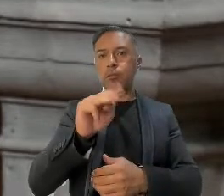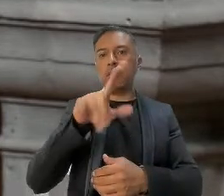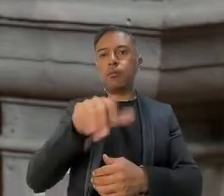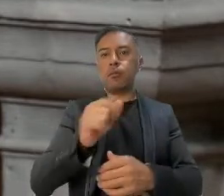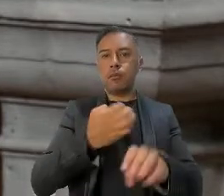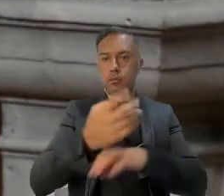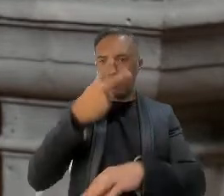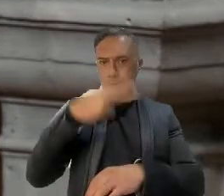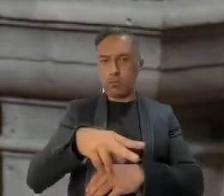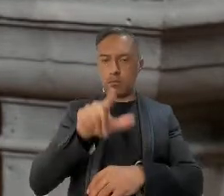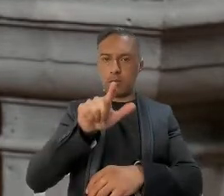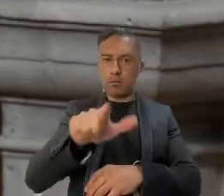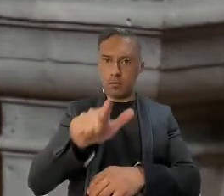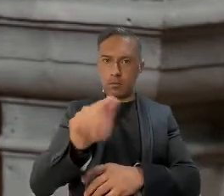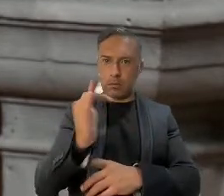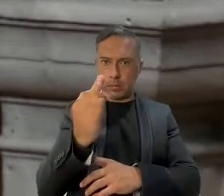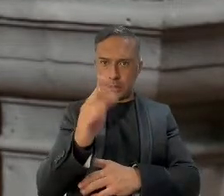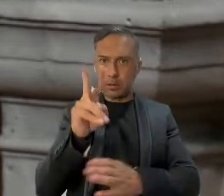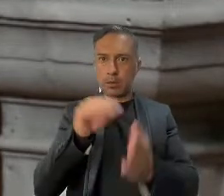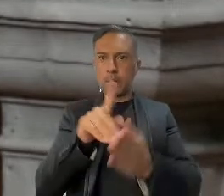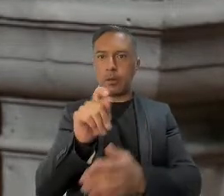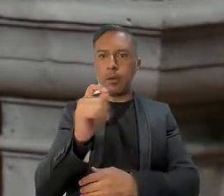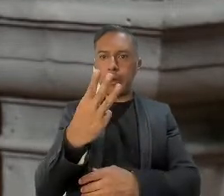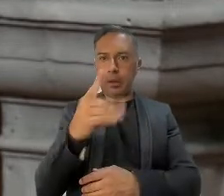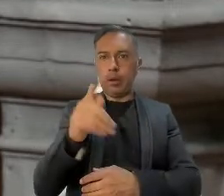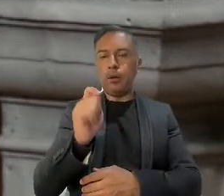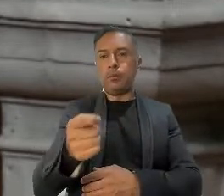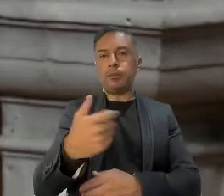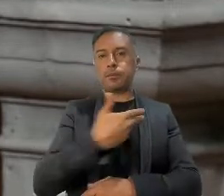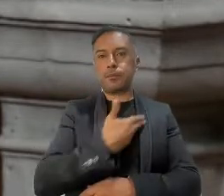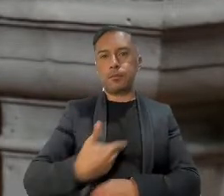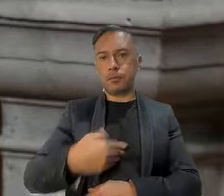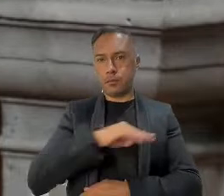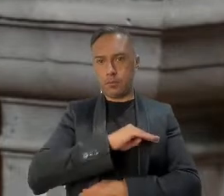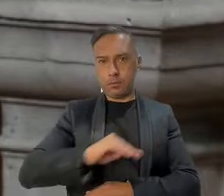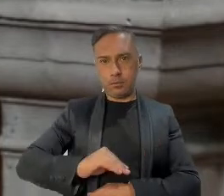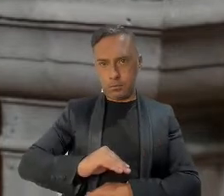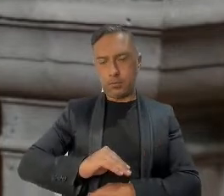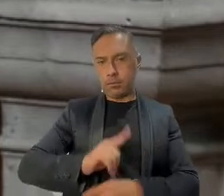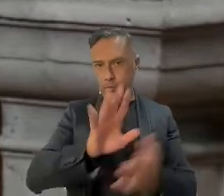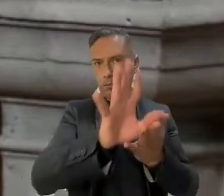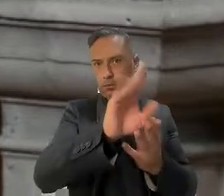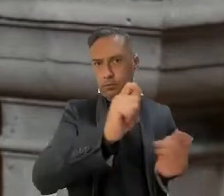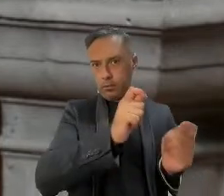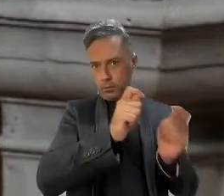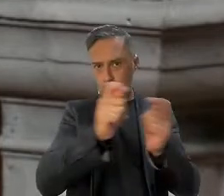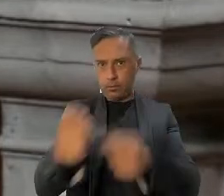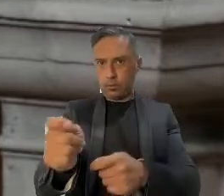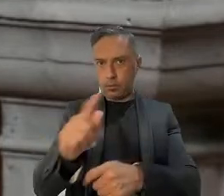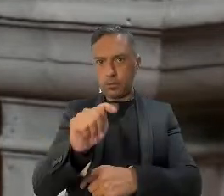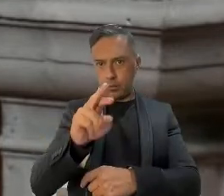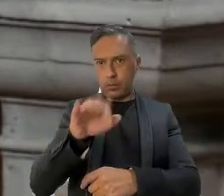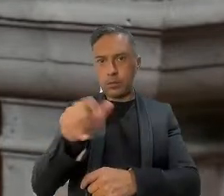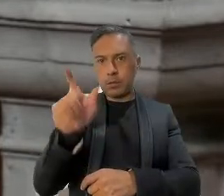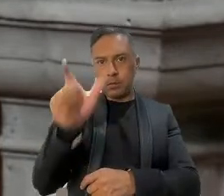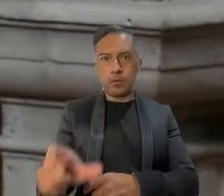17 de febrero del 2023. El presidente municipal constitucional de Tonanitla, C. Mauro